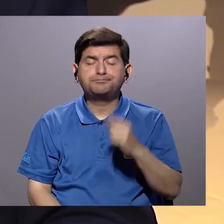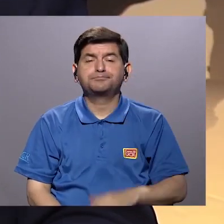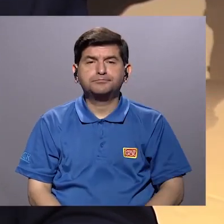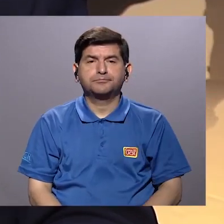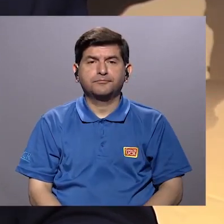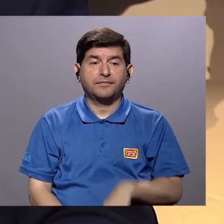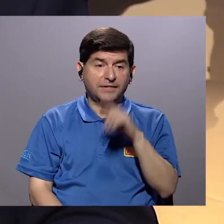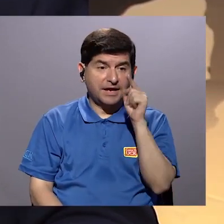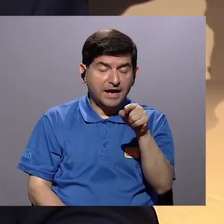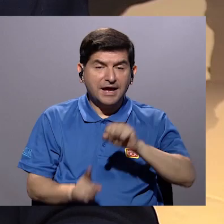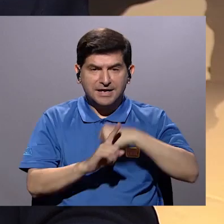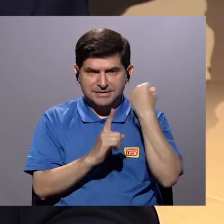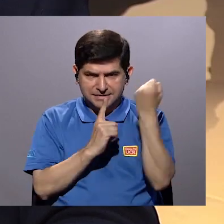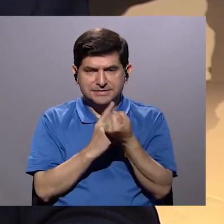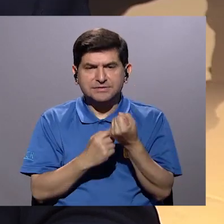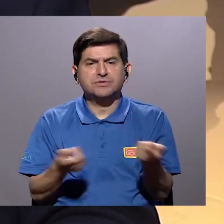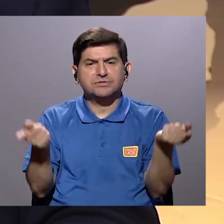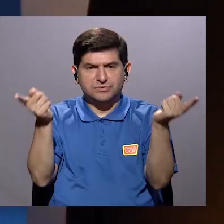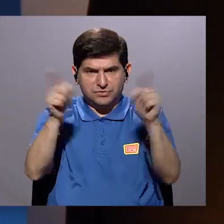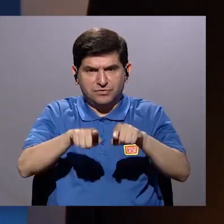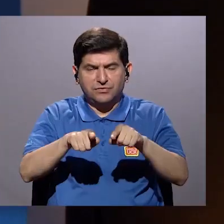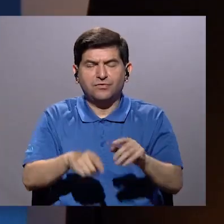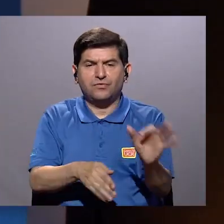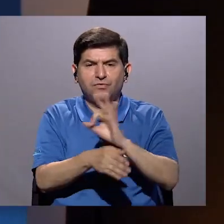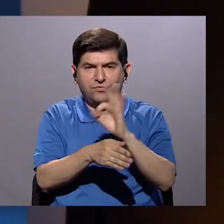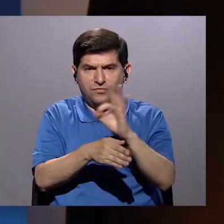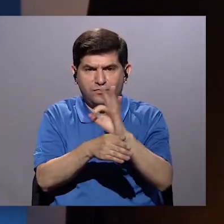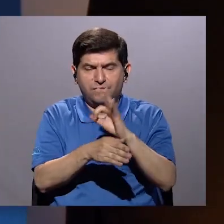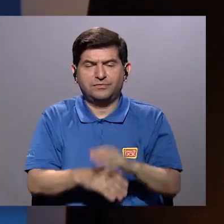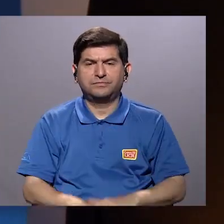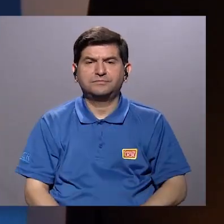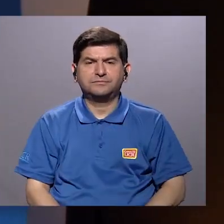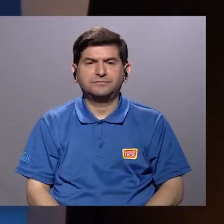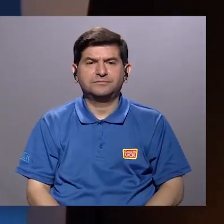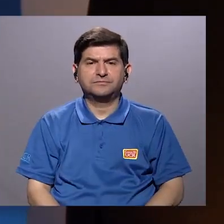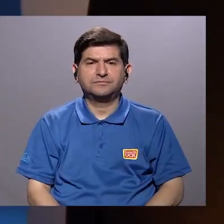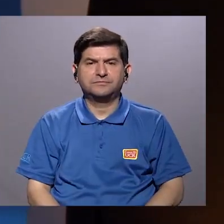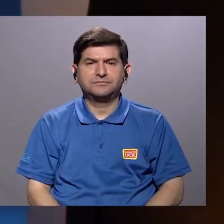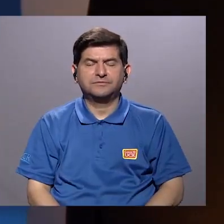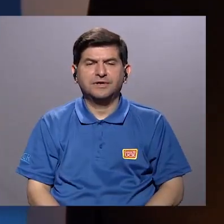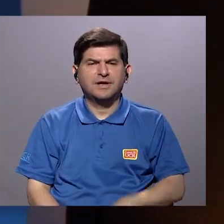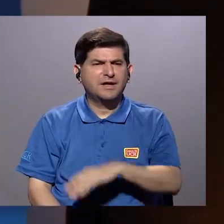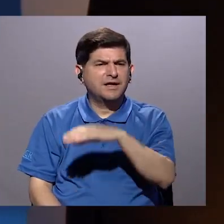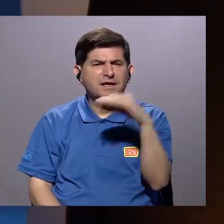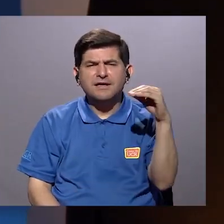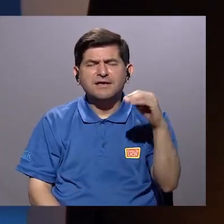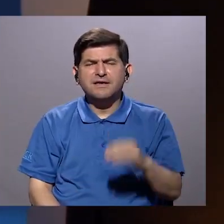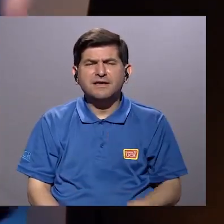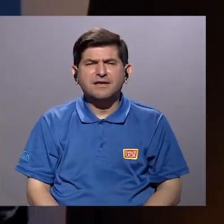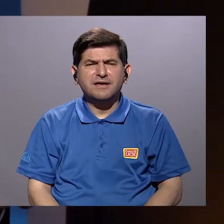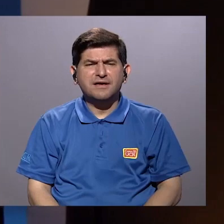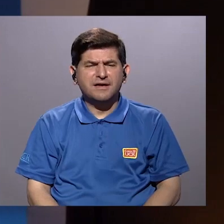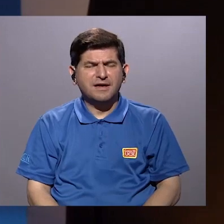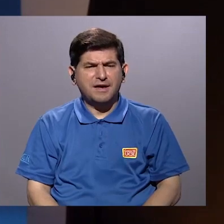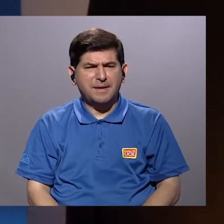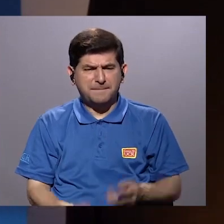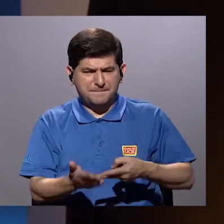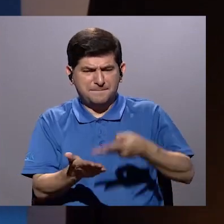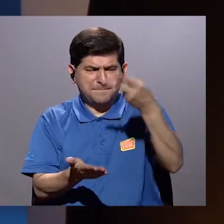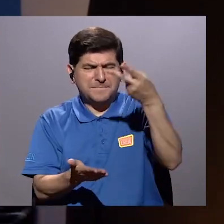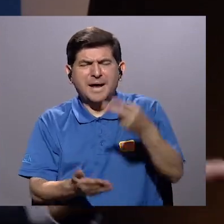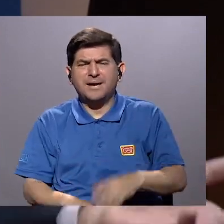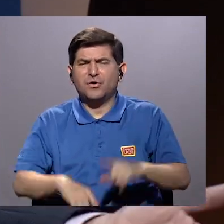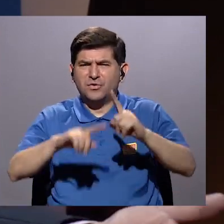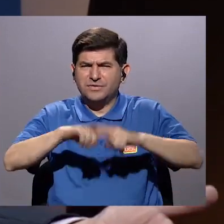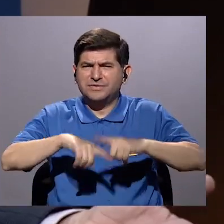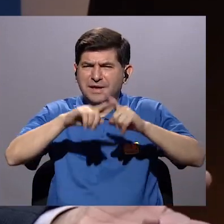es así es como funciona la economía. ¿Cómo influye eso en el costo de las baterías de ion litio? ¿Depende del tamaño